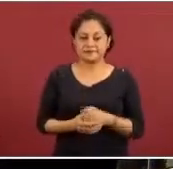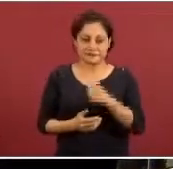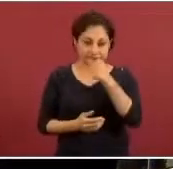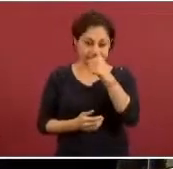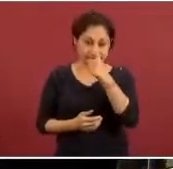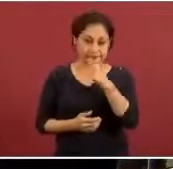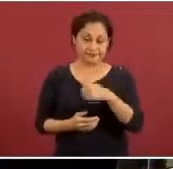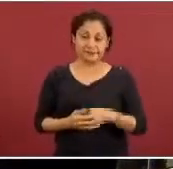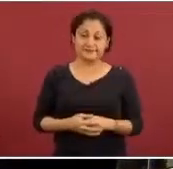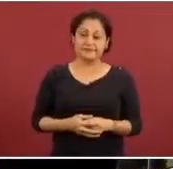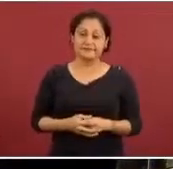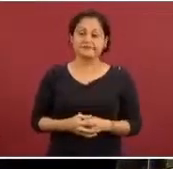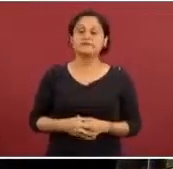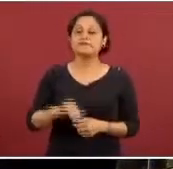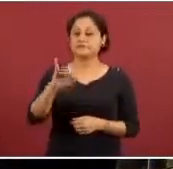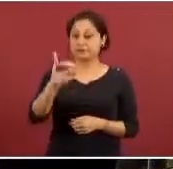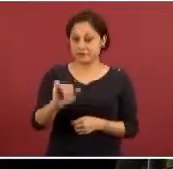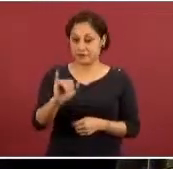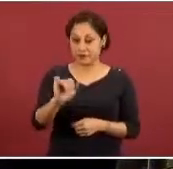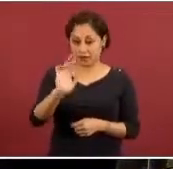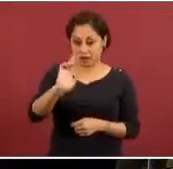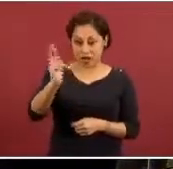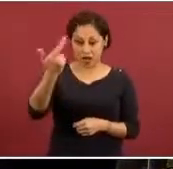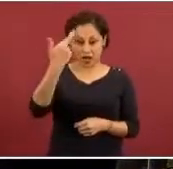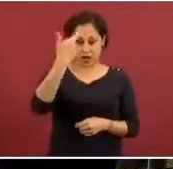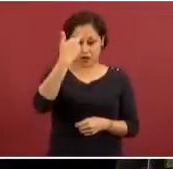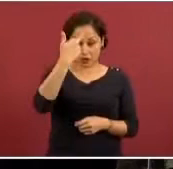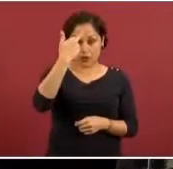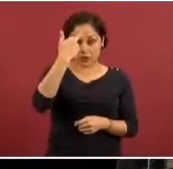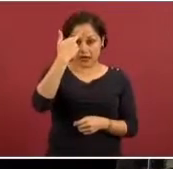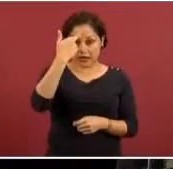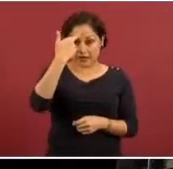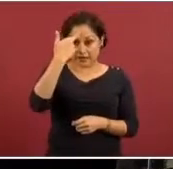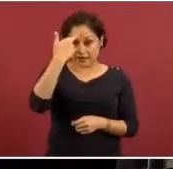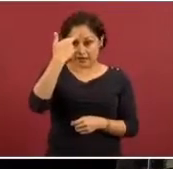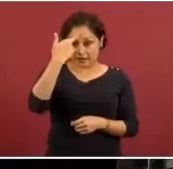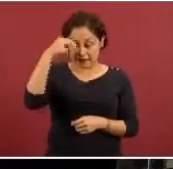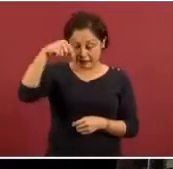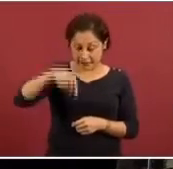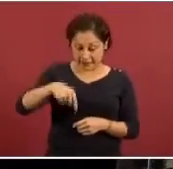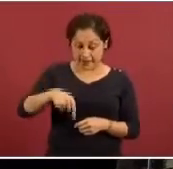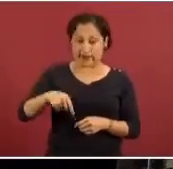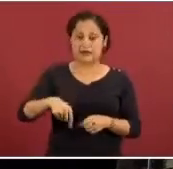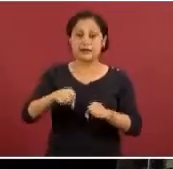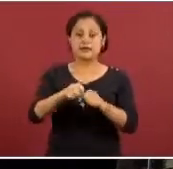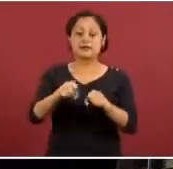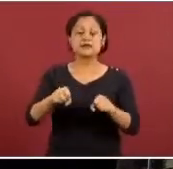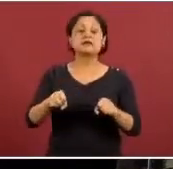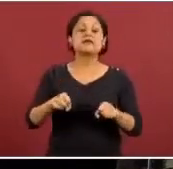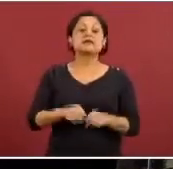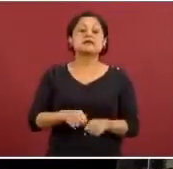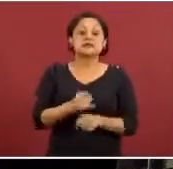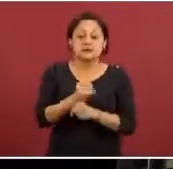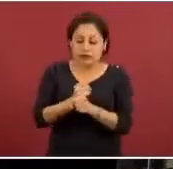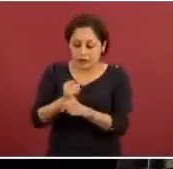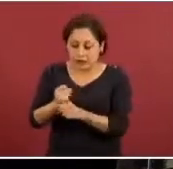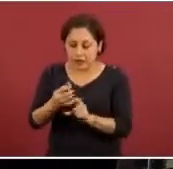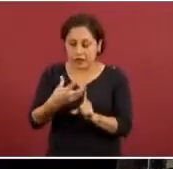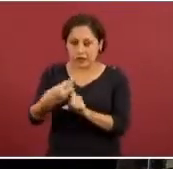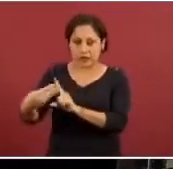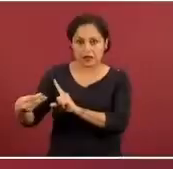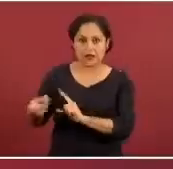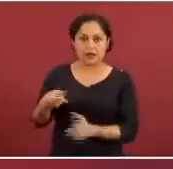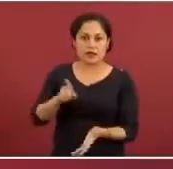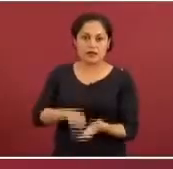Sí, evidentemente recordemos que nuestro Sistema Nacional de Vigilancia Epidemiológica cuenta con 32